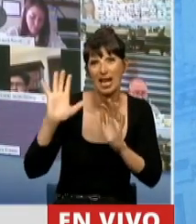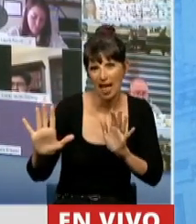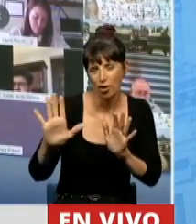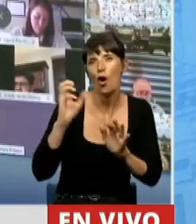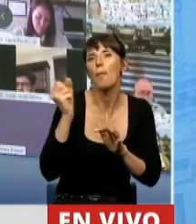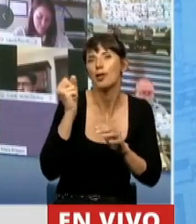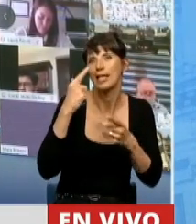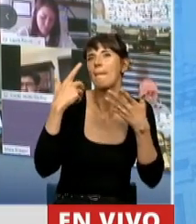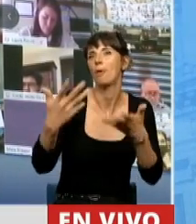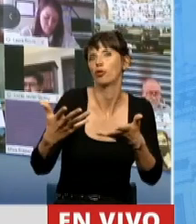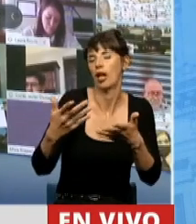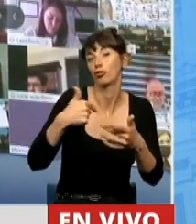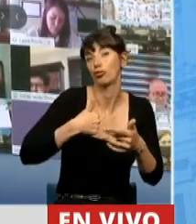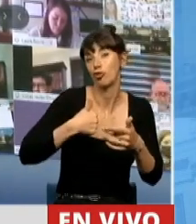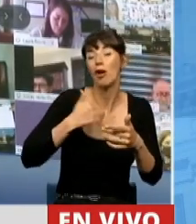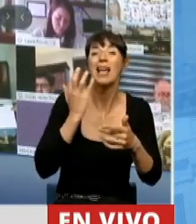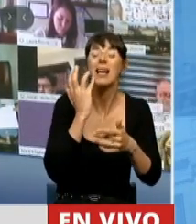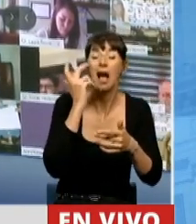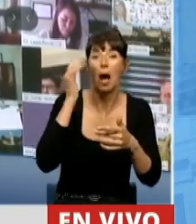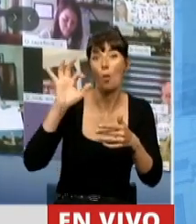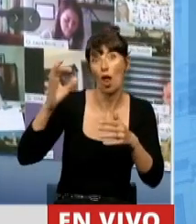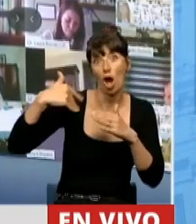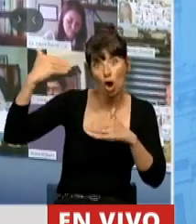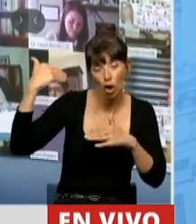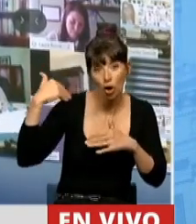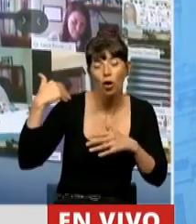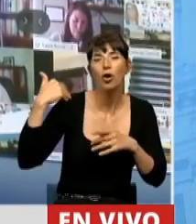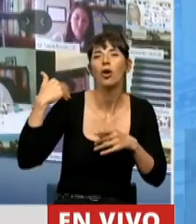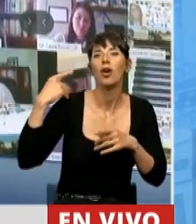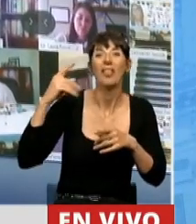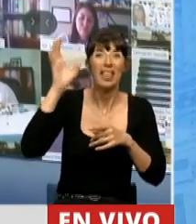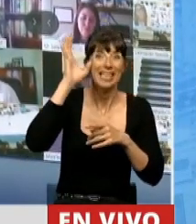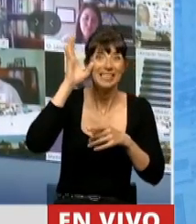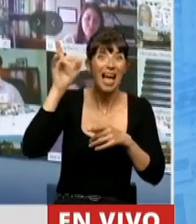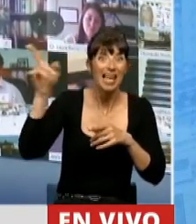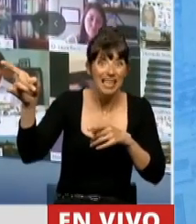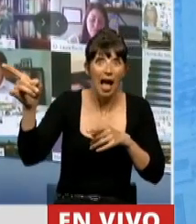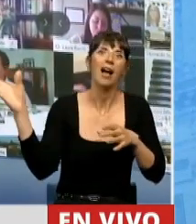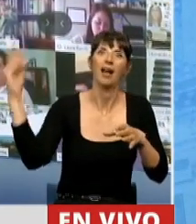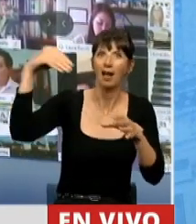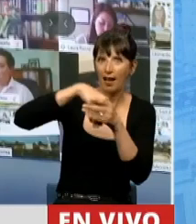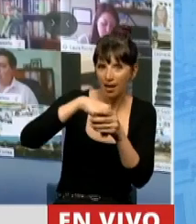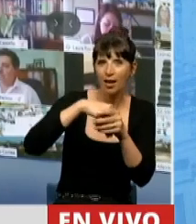de un inmigrante italiano Giovanni Emilio Giovanni Batista ginocchio que ha formado parte de esta